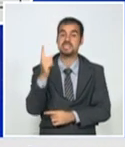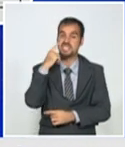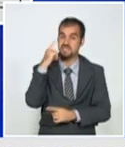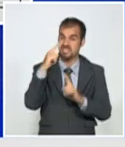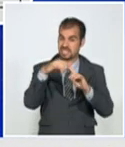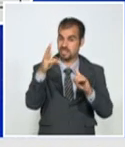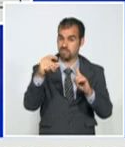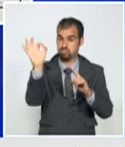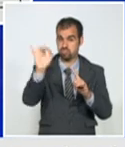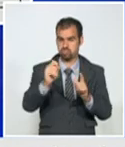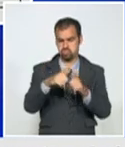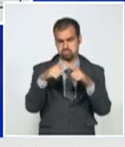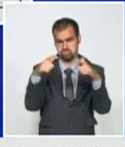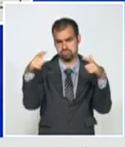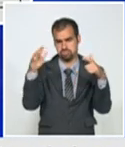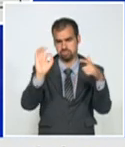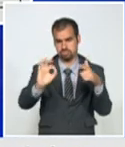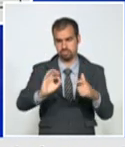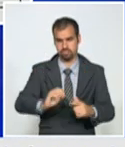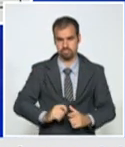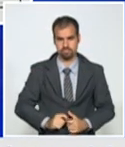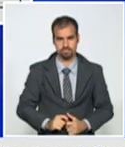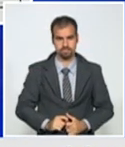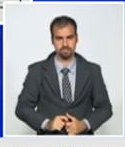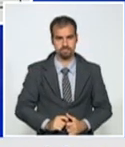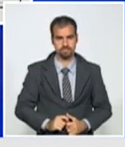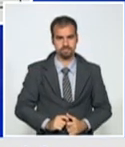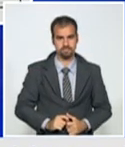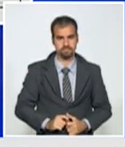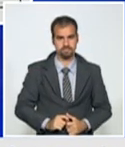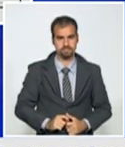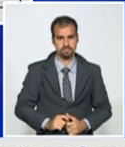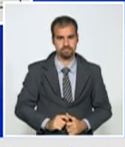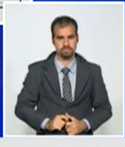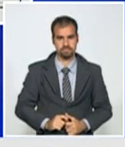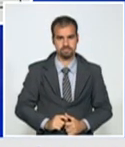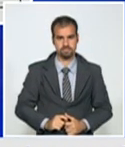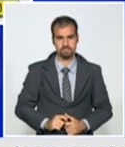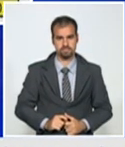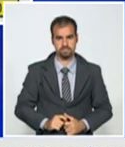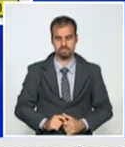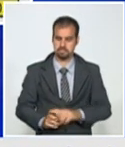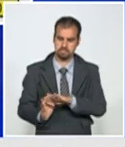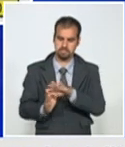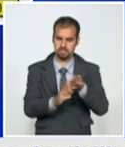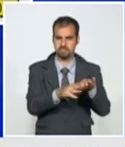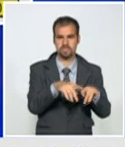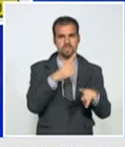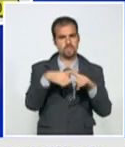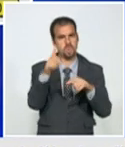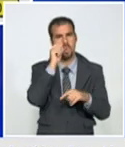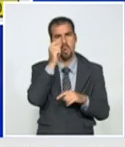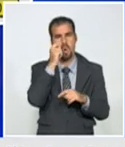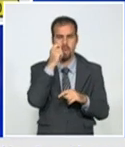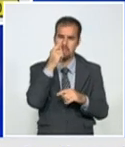en nuestro país. Finalmente, el geógrafo Roberto Romero nos ayudó ayer con un gráfico que